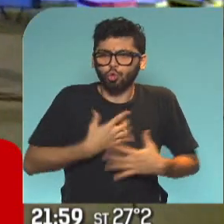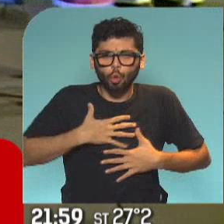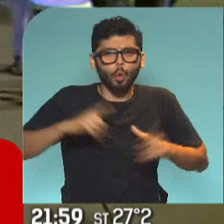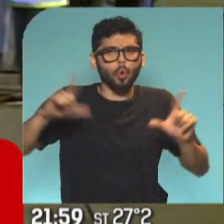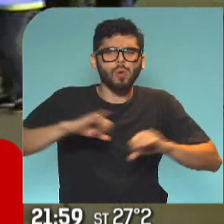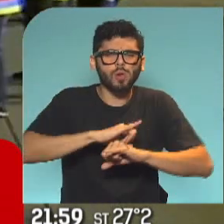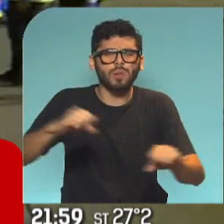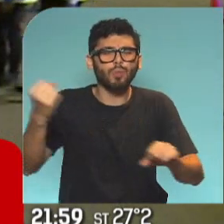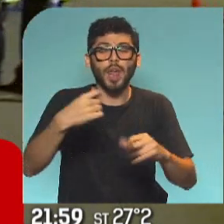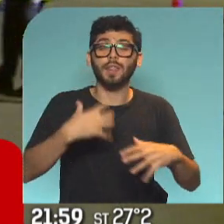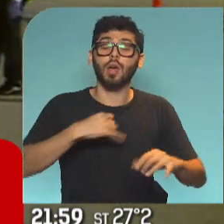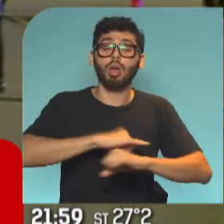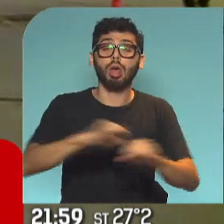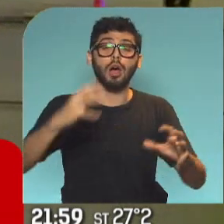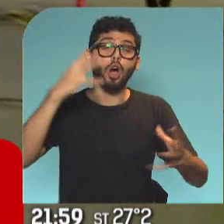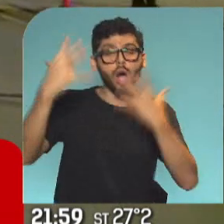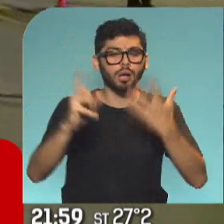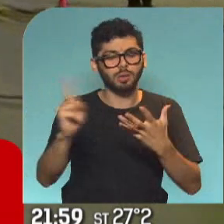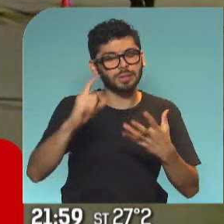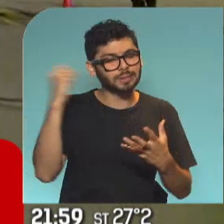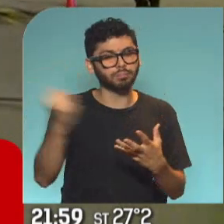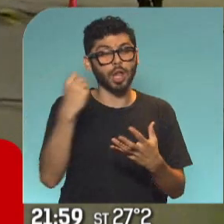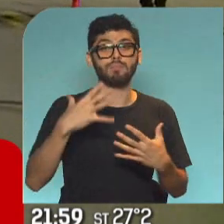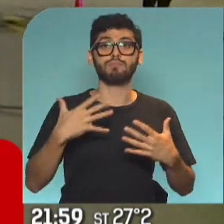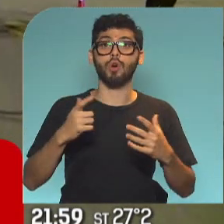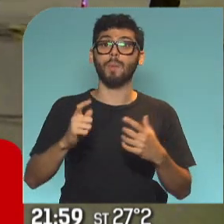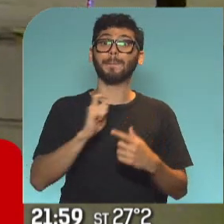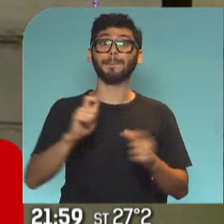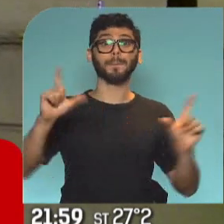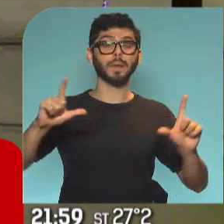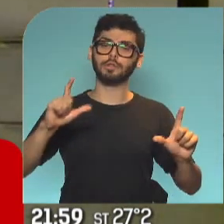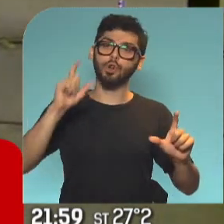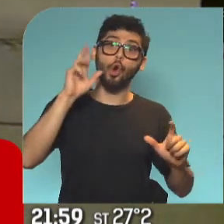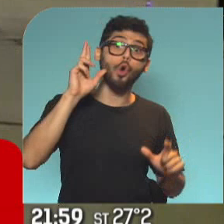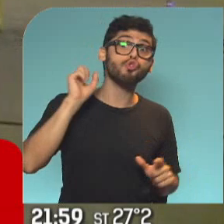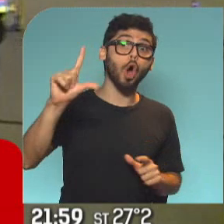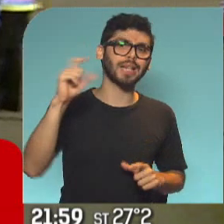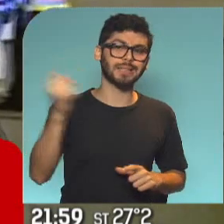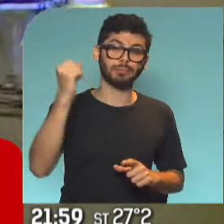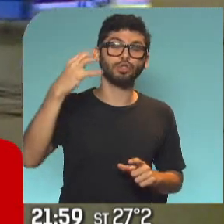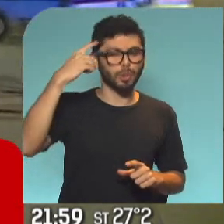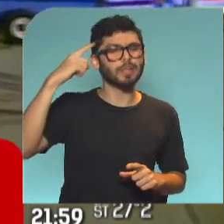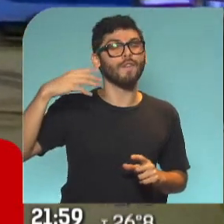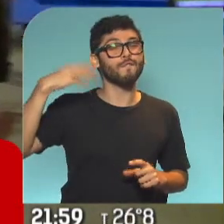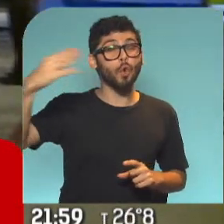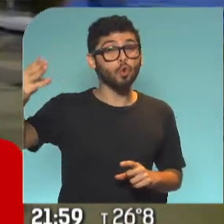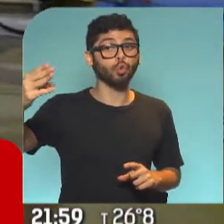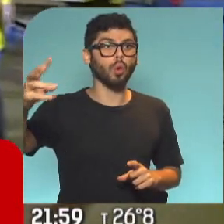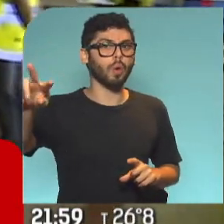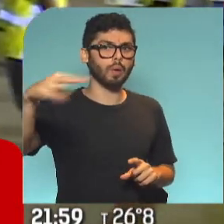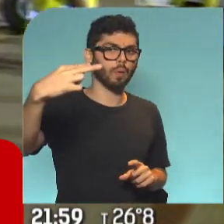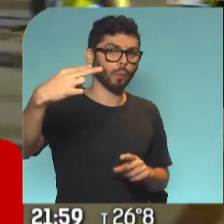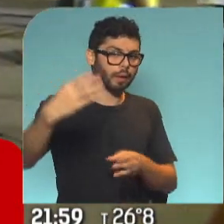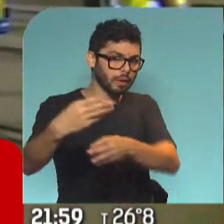de no confundir, etcétera. También el rol de los medios de comunicación, me parece, cuando pasen unos años va a ser analizado y hasta